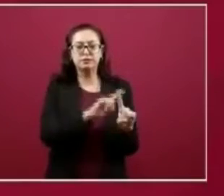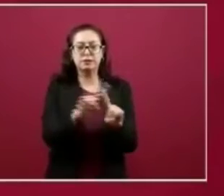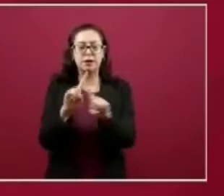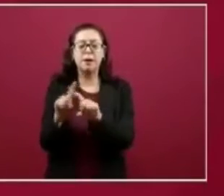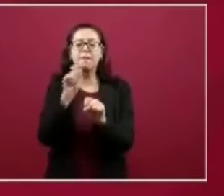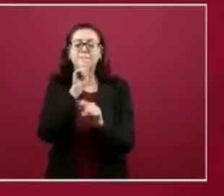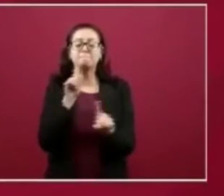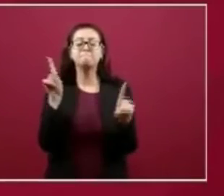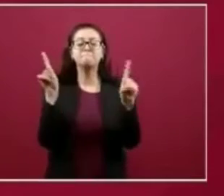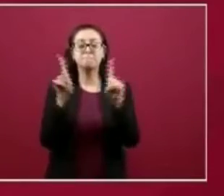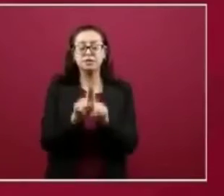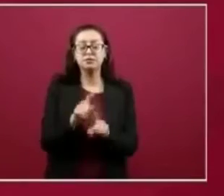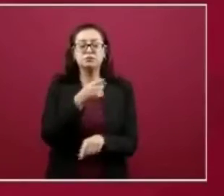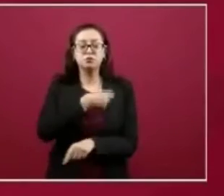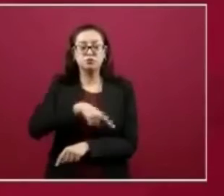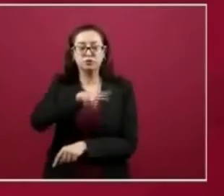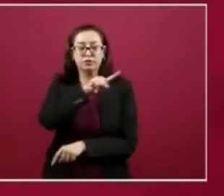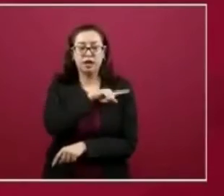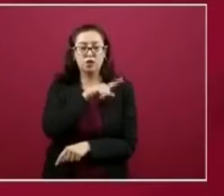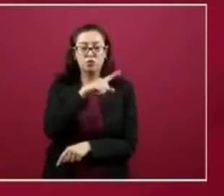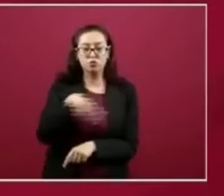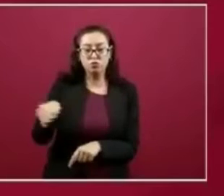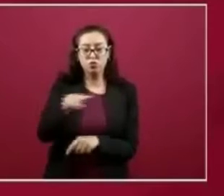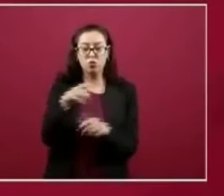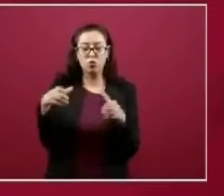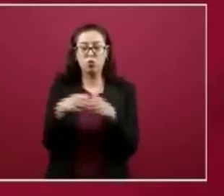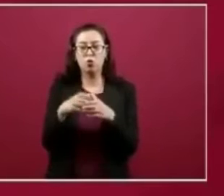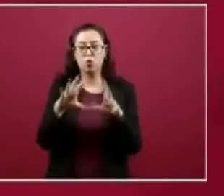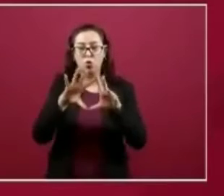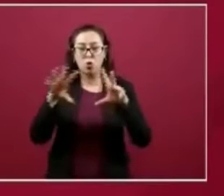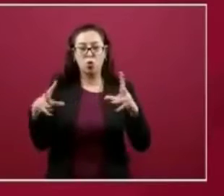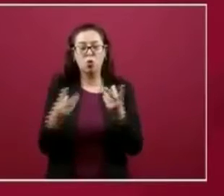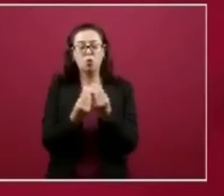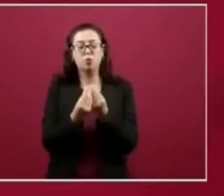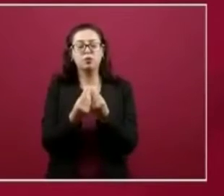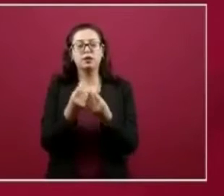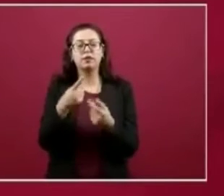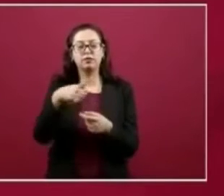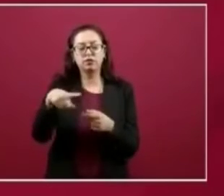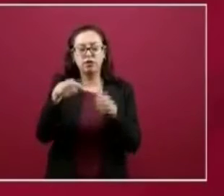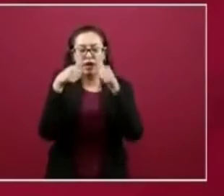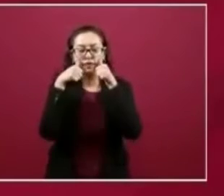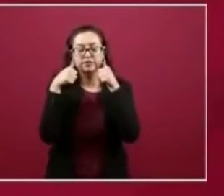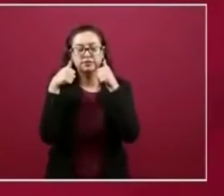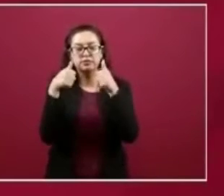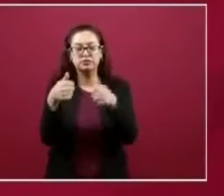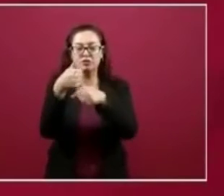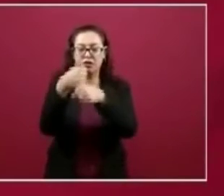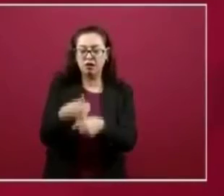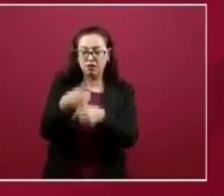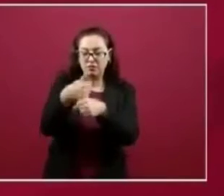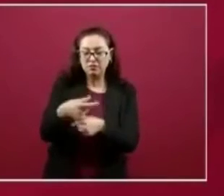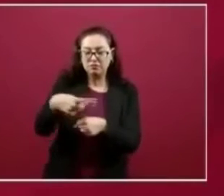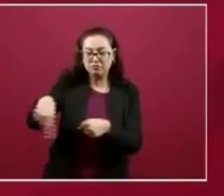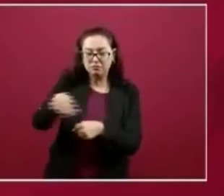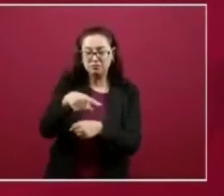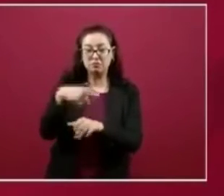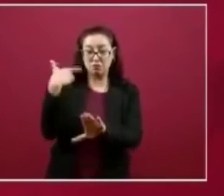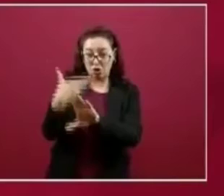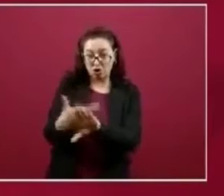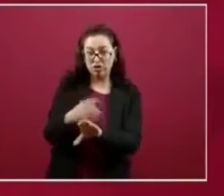del personal de salud, para que ofrezcan atención a las víctimas directas e indirectas de la